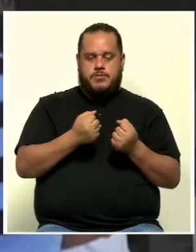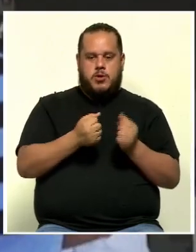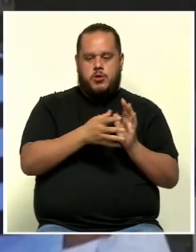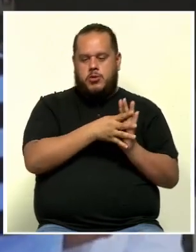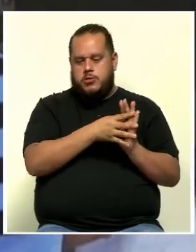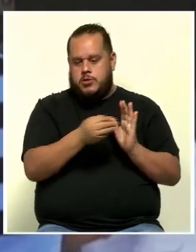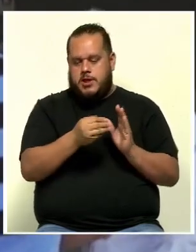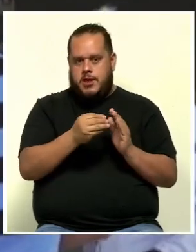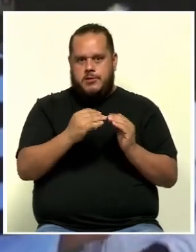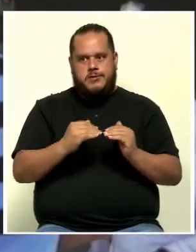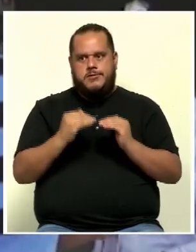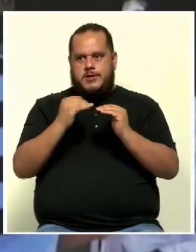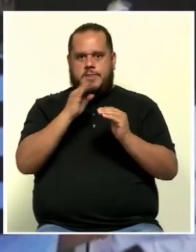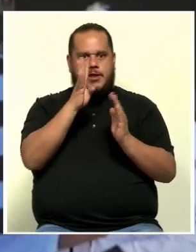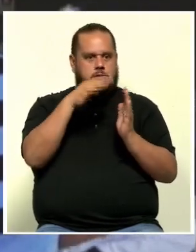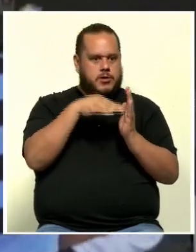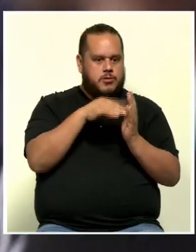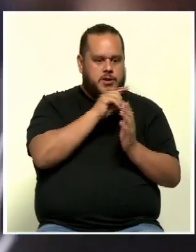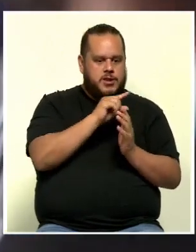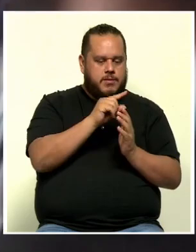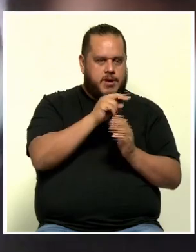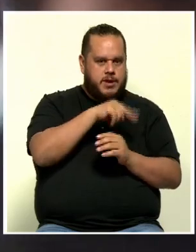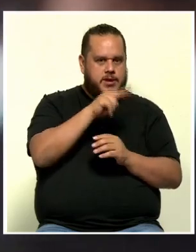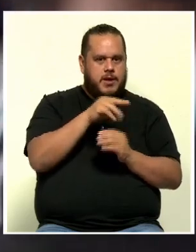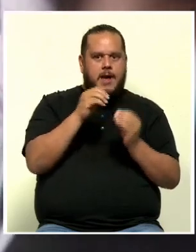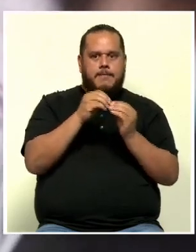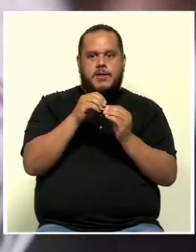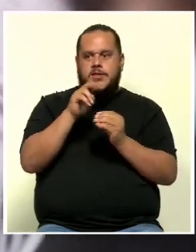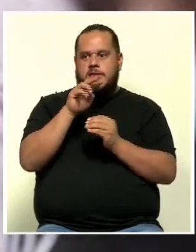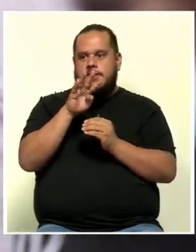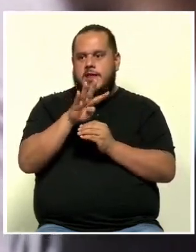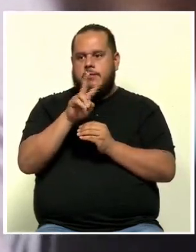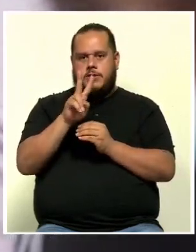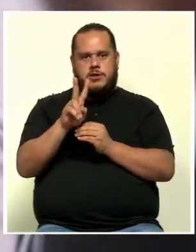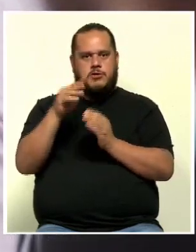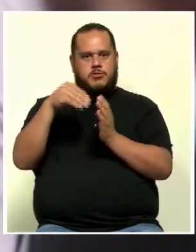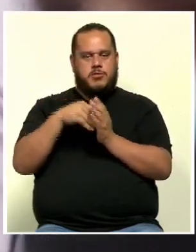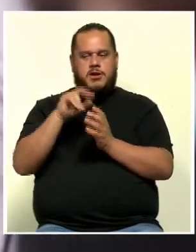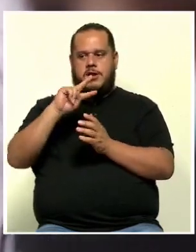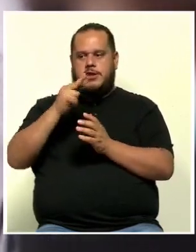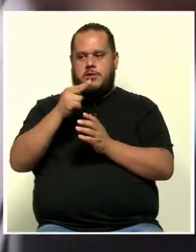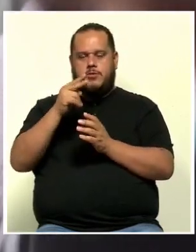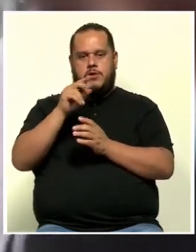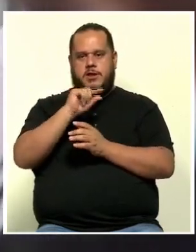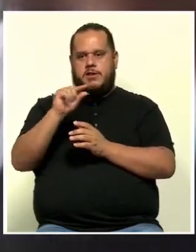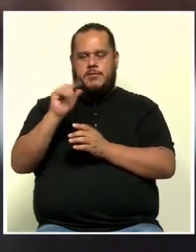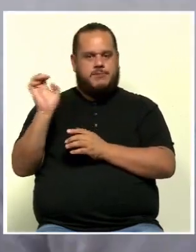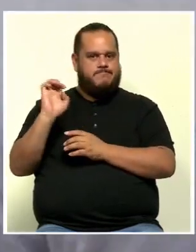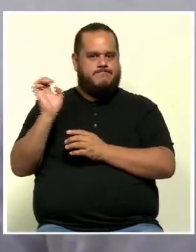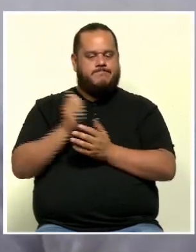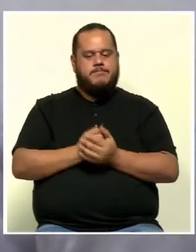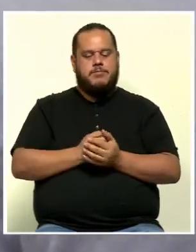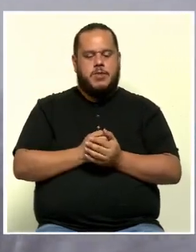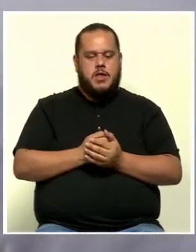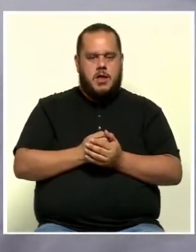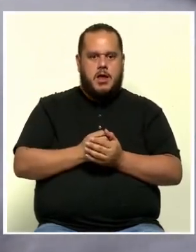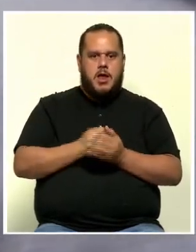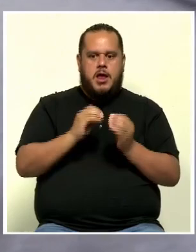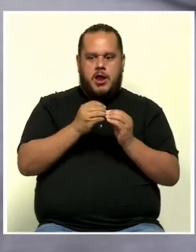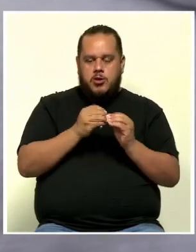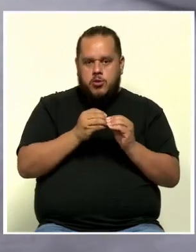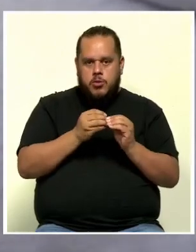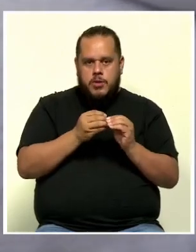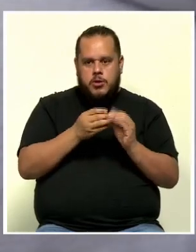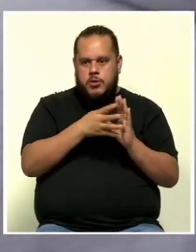contagios aumentaron de 4,000 en la semana de Navidad a más de 42,000 en la segunda semana de enero. El récord semanal de casos